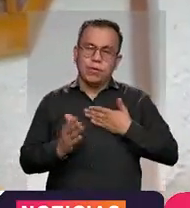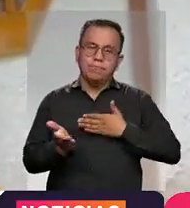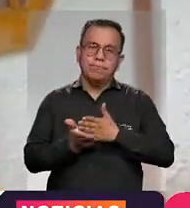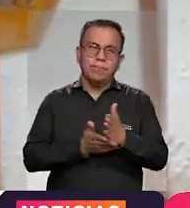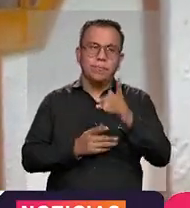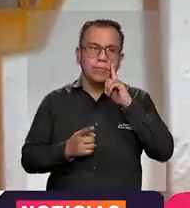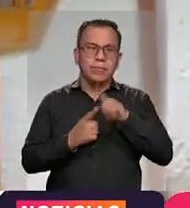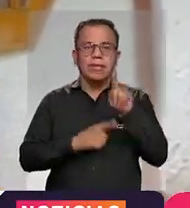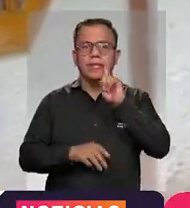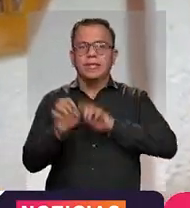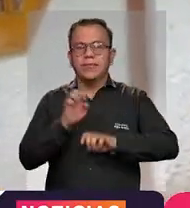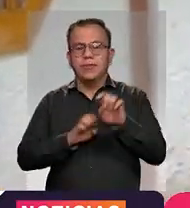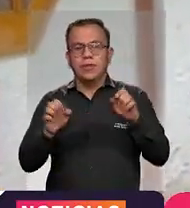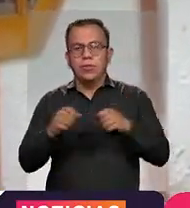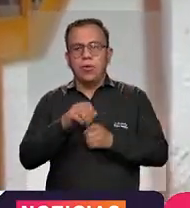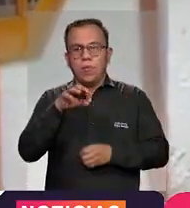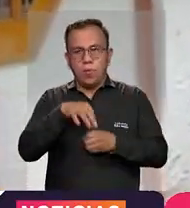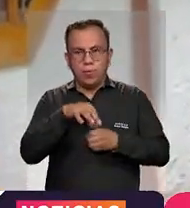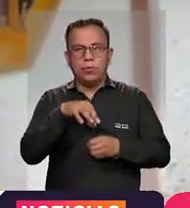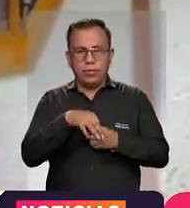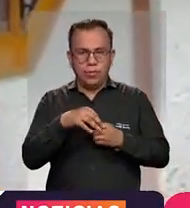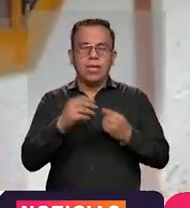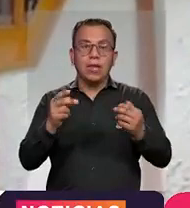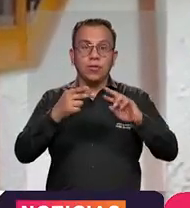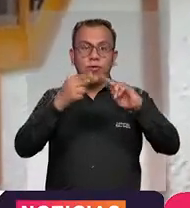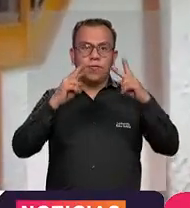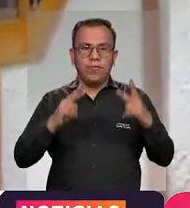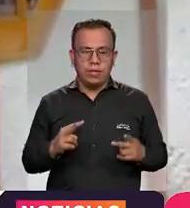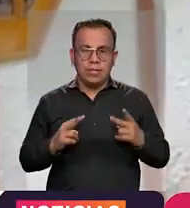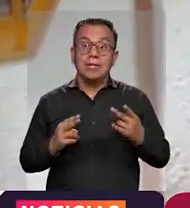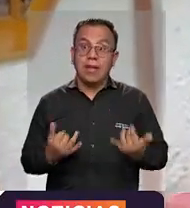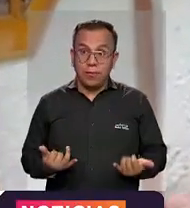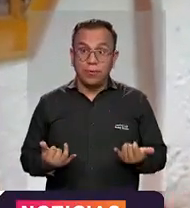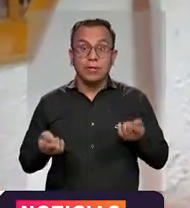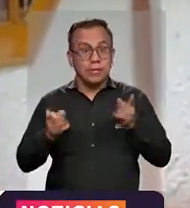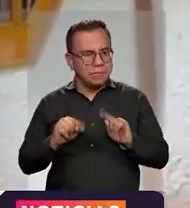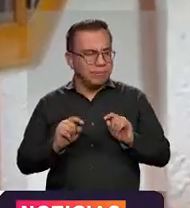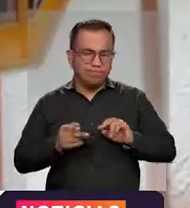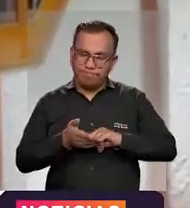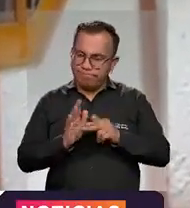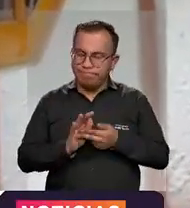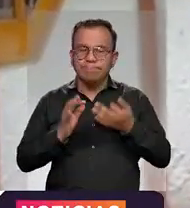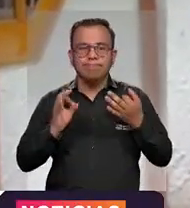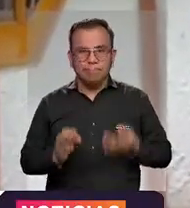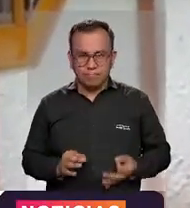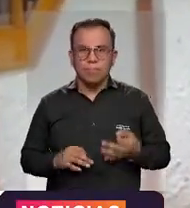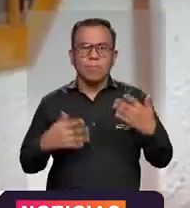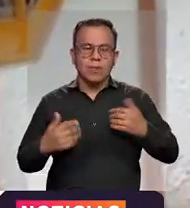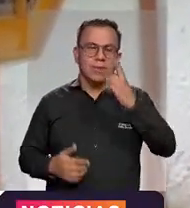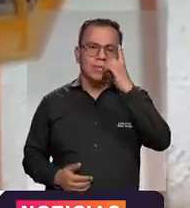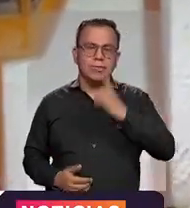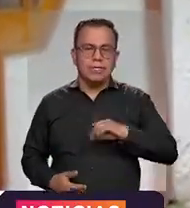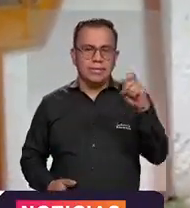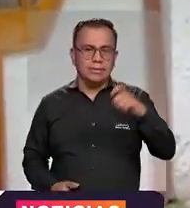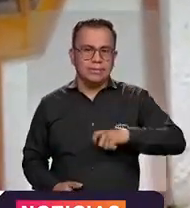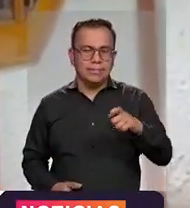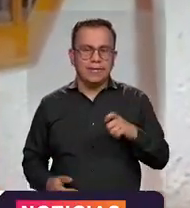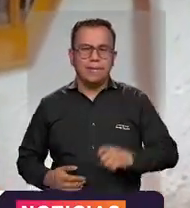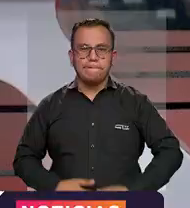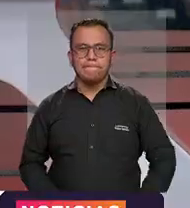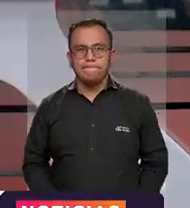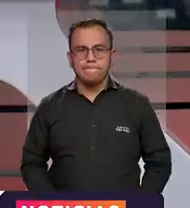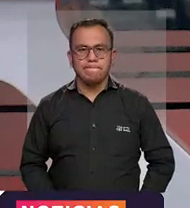seguimos defendiendo nuestros votos en Corferias porque definitivamente es una necesidad para nosotros y